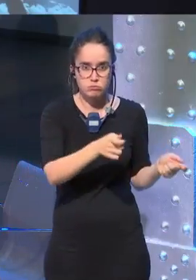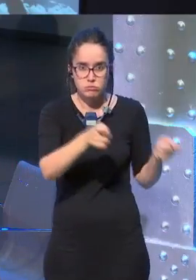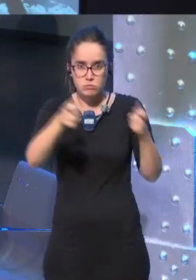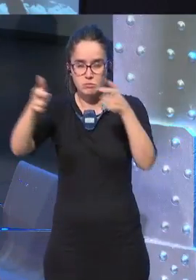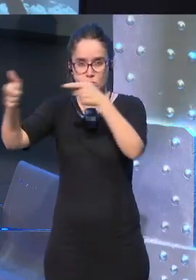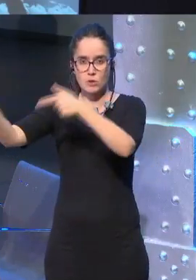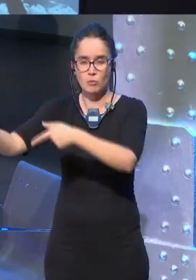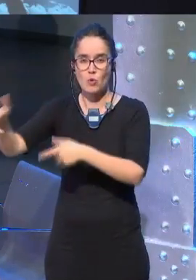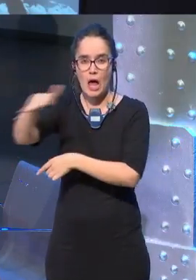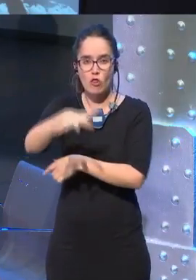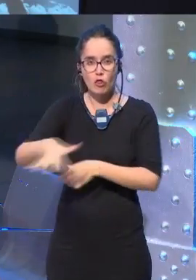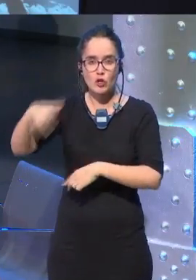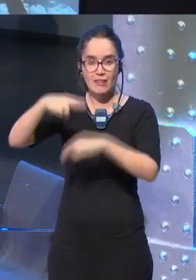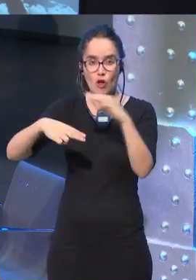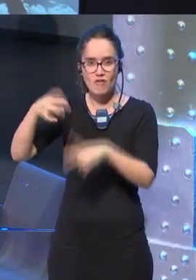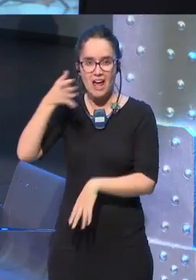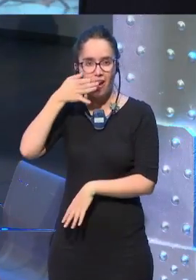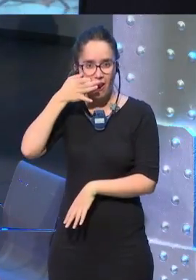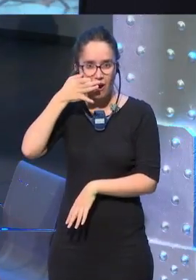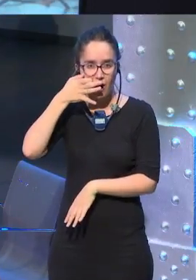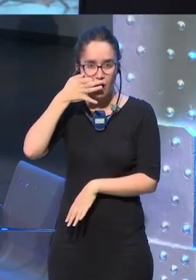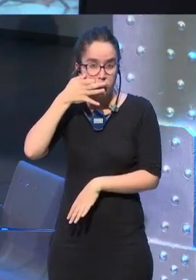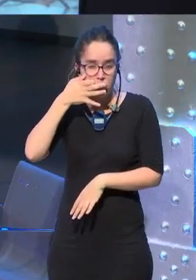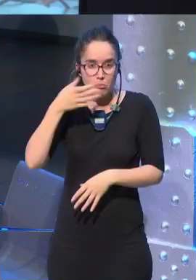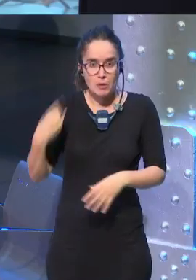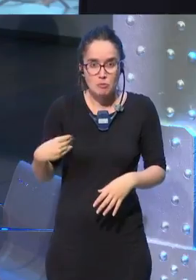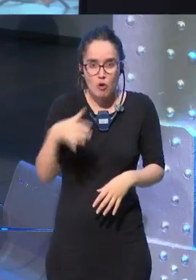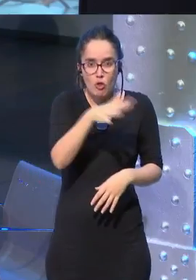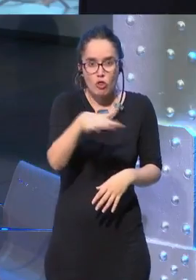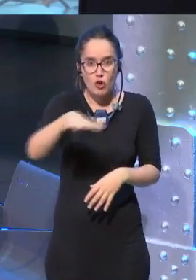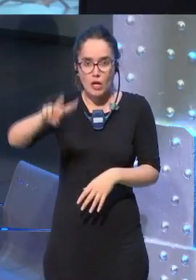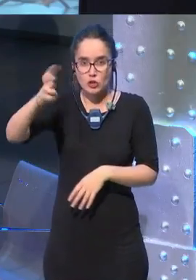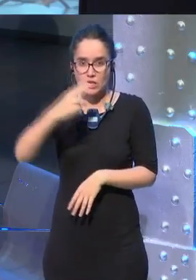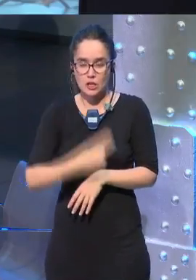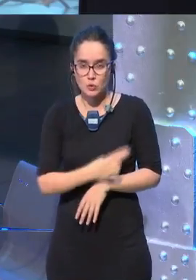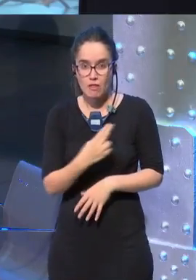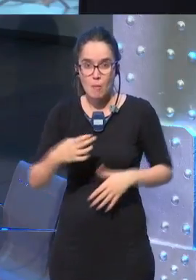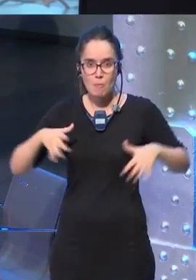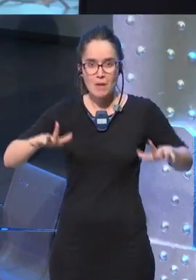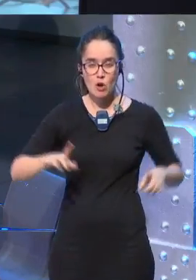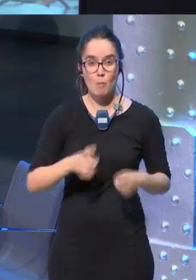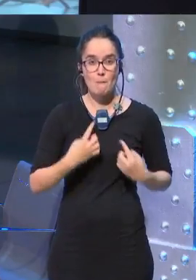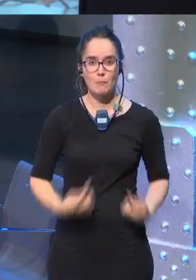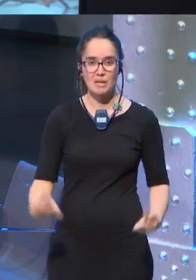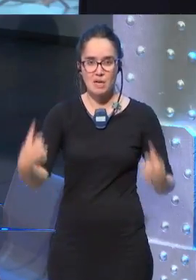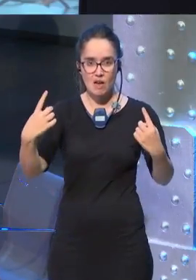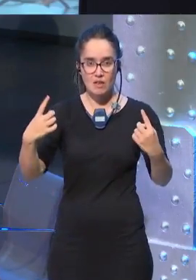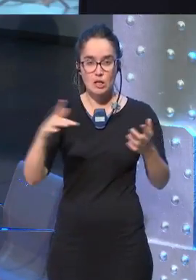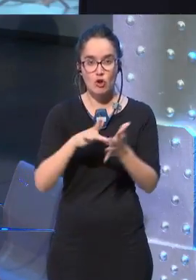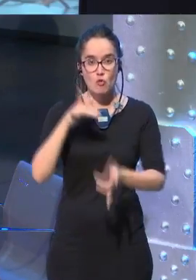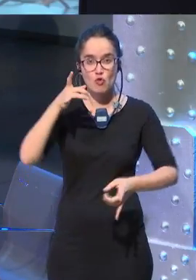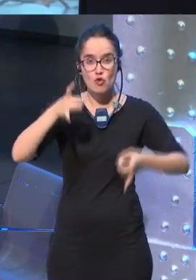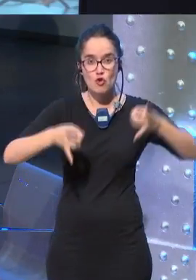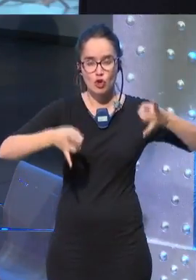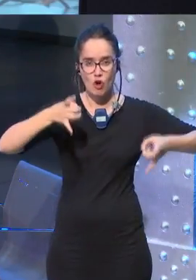Es una zona de obra real, como se puede encontrar en cualquier lugar de Suiza, pero es la primera vez que hay un